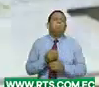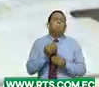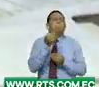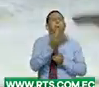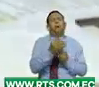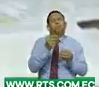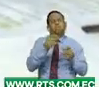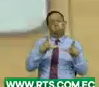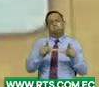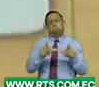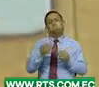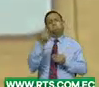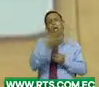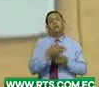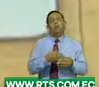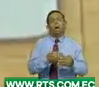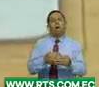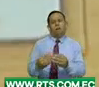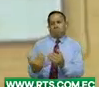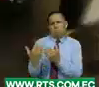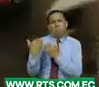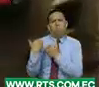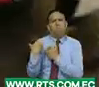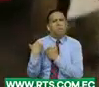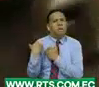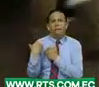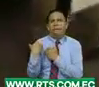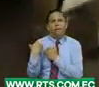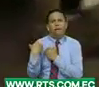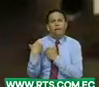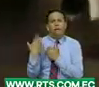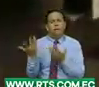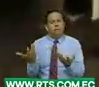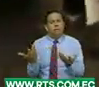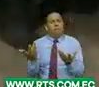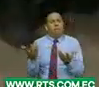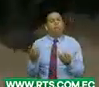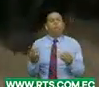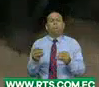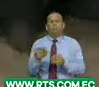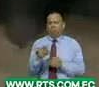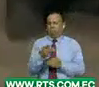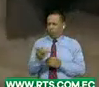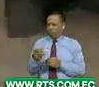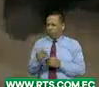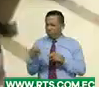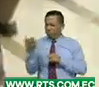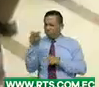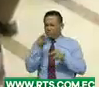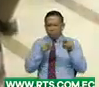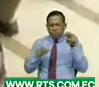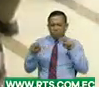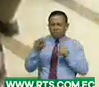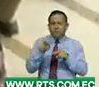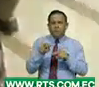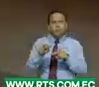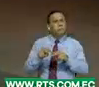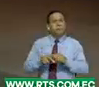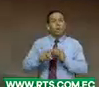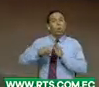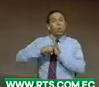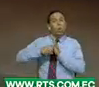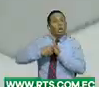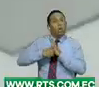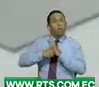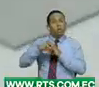asumiendo funciones que no les correspondían estas y otras anomalías son parte de las conclusiones a las cuales llegó la contraloría general